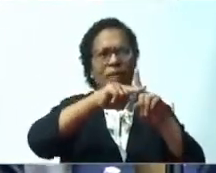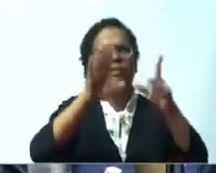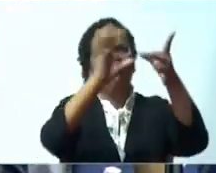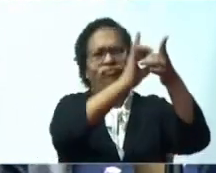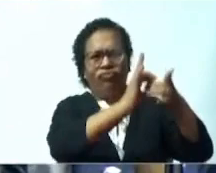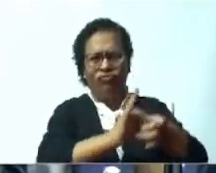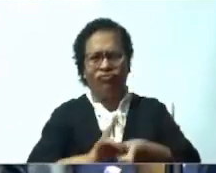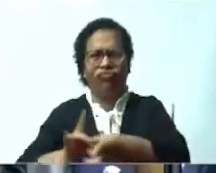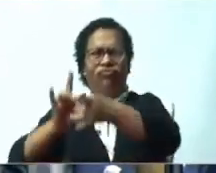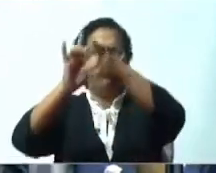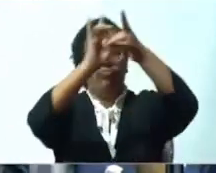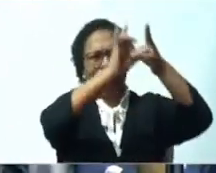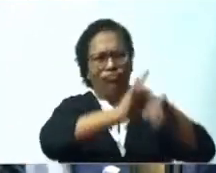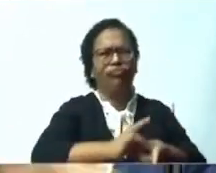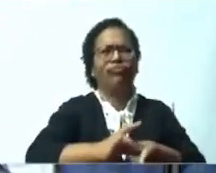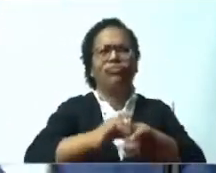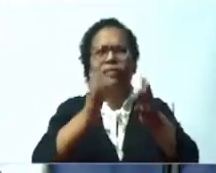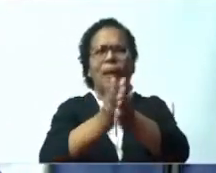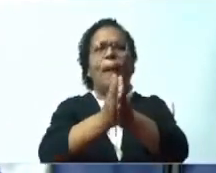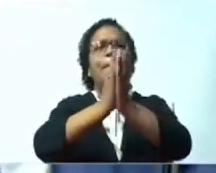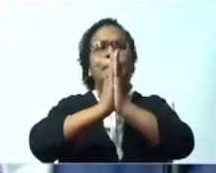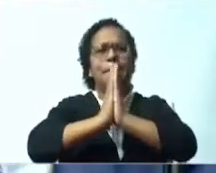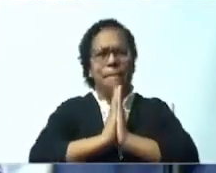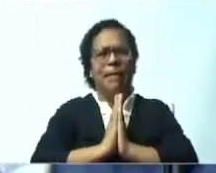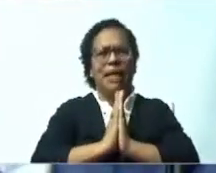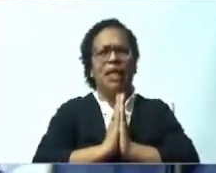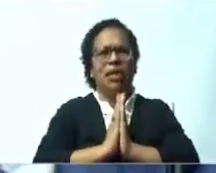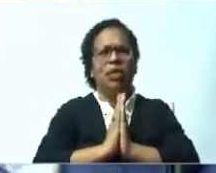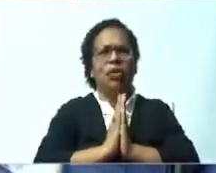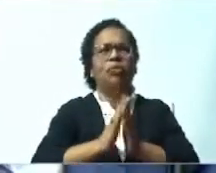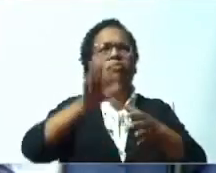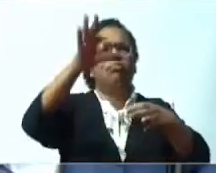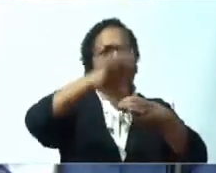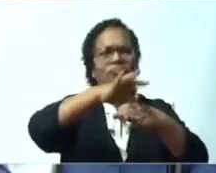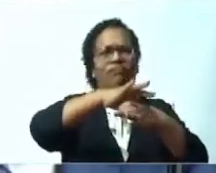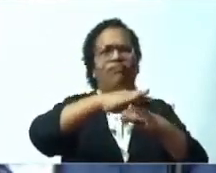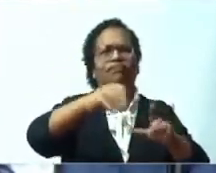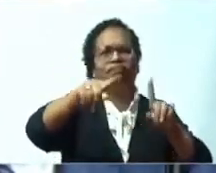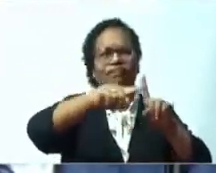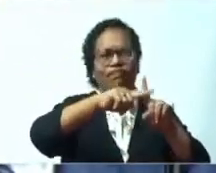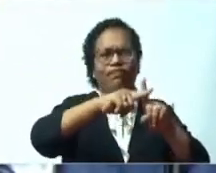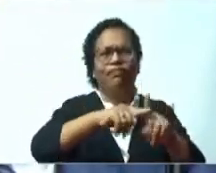que voten por este contrato. Solo solicito, les ruego. Muchas